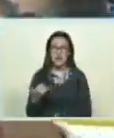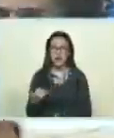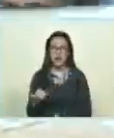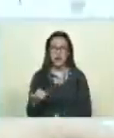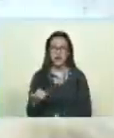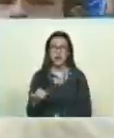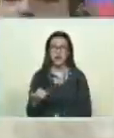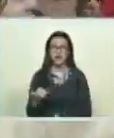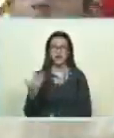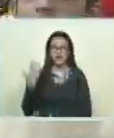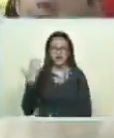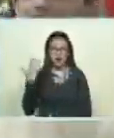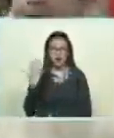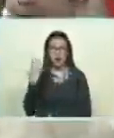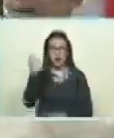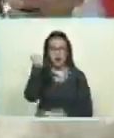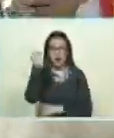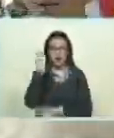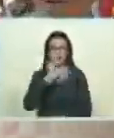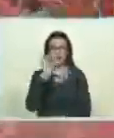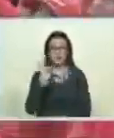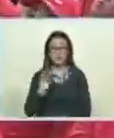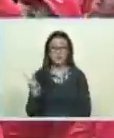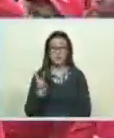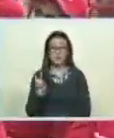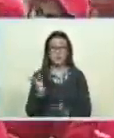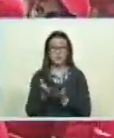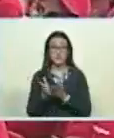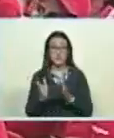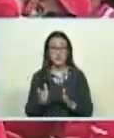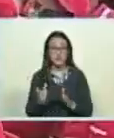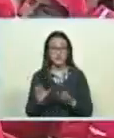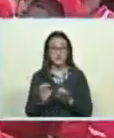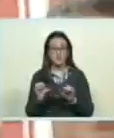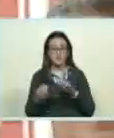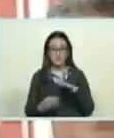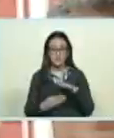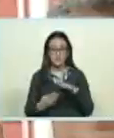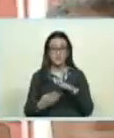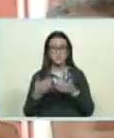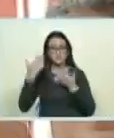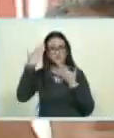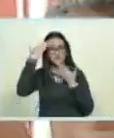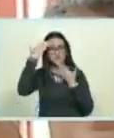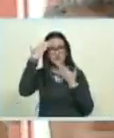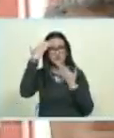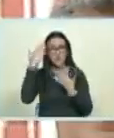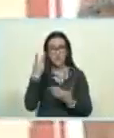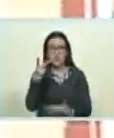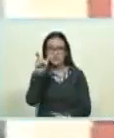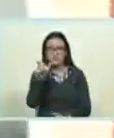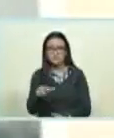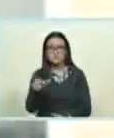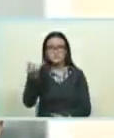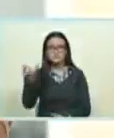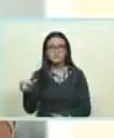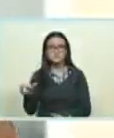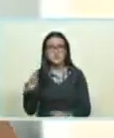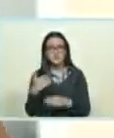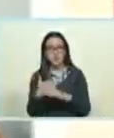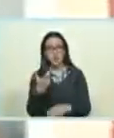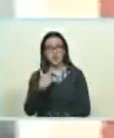que fue nuestro congreso de la Federación Venezolana de Estudiantes de Educación Media, quiero saludar a dos compañeros que, como